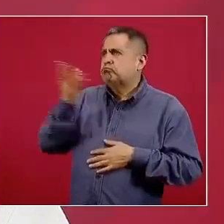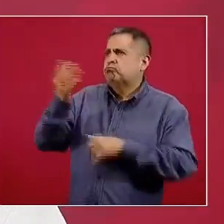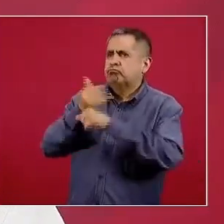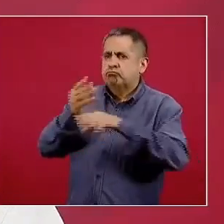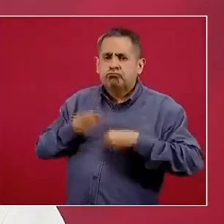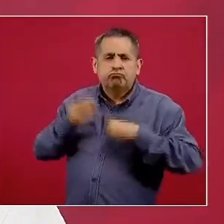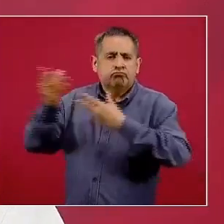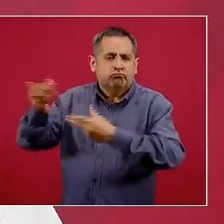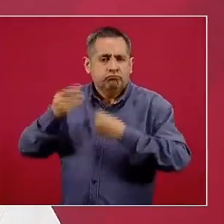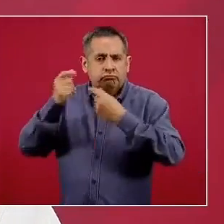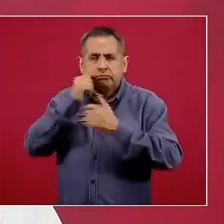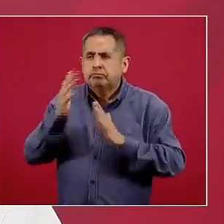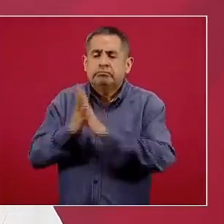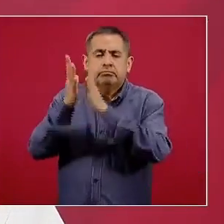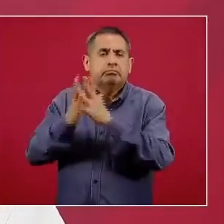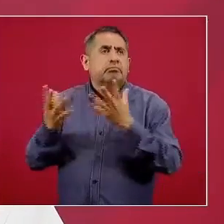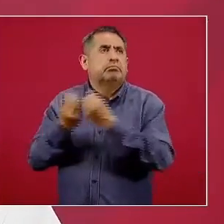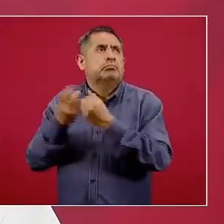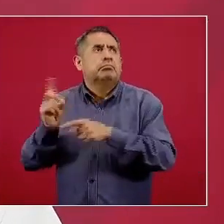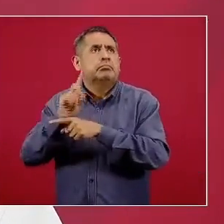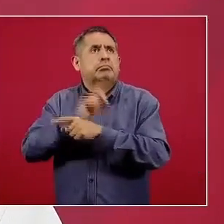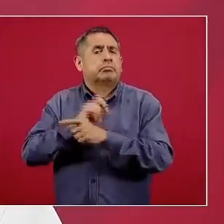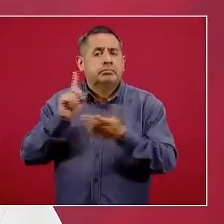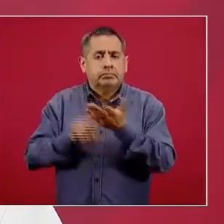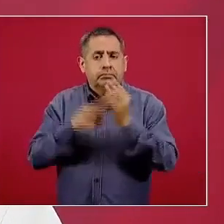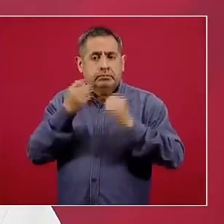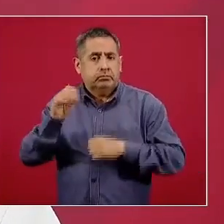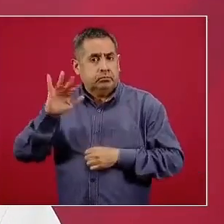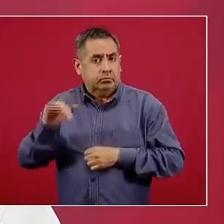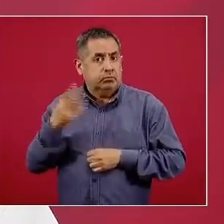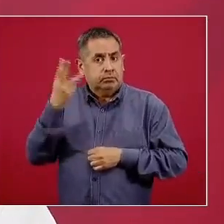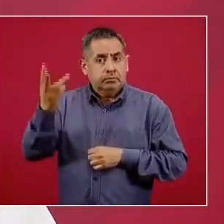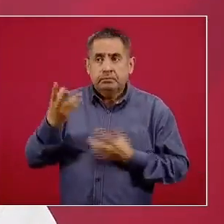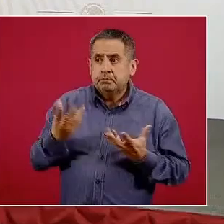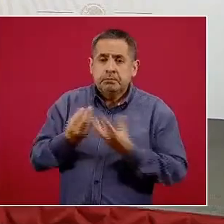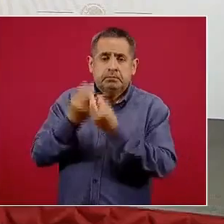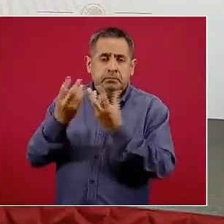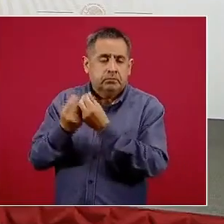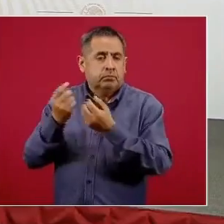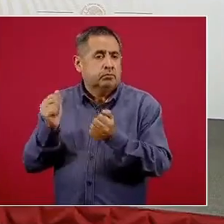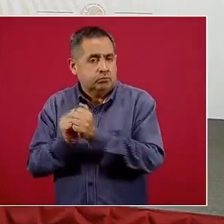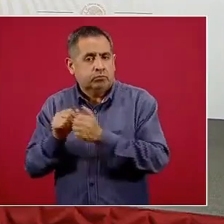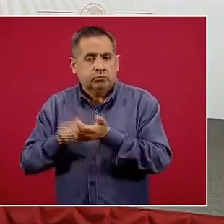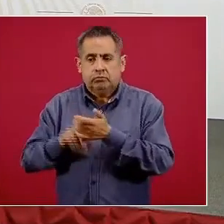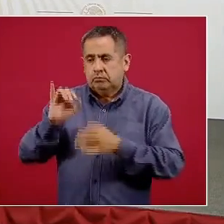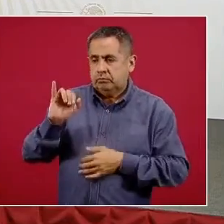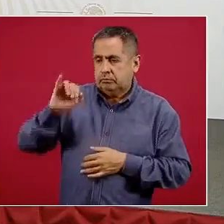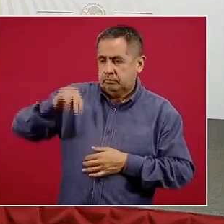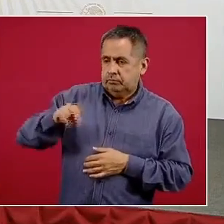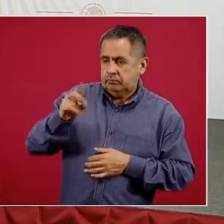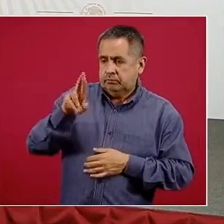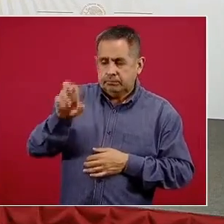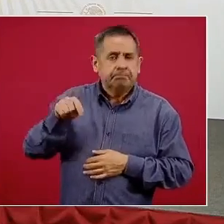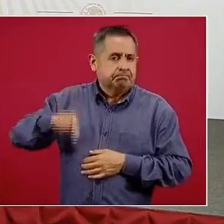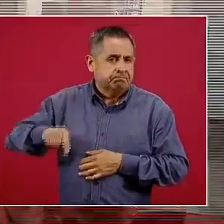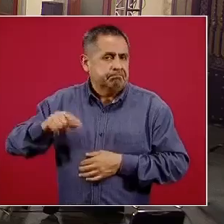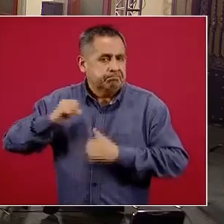y orgullosamente participa desde 1953 a través del INDRE, nuestro Laboratorio Nacional de